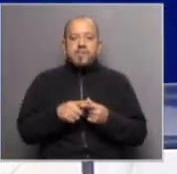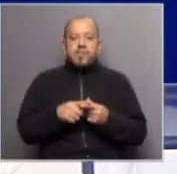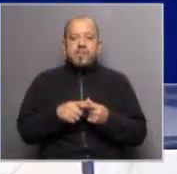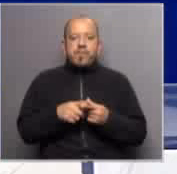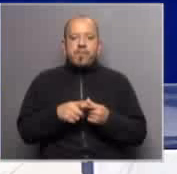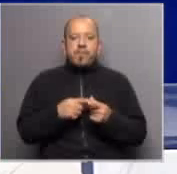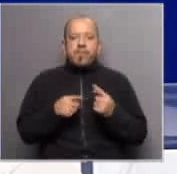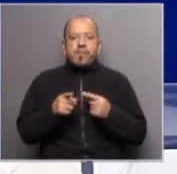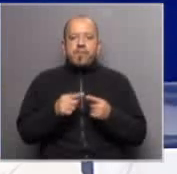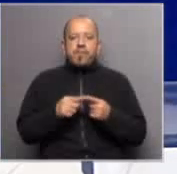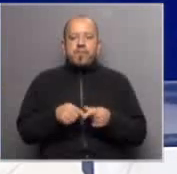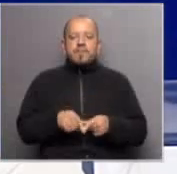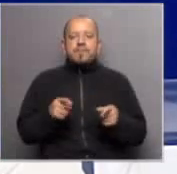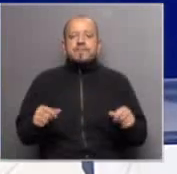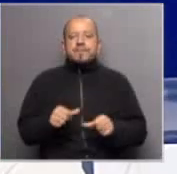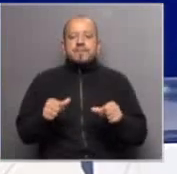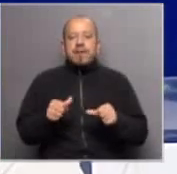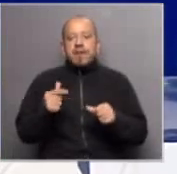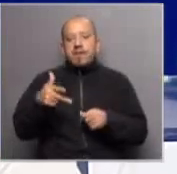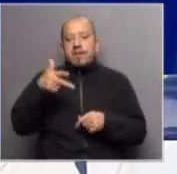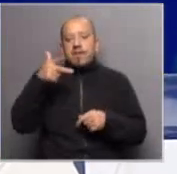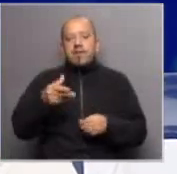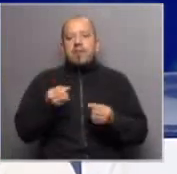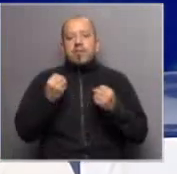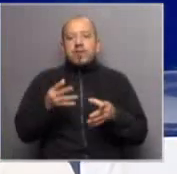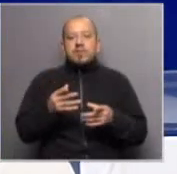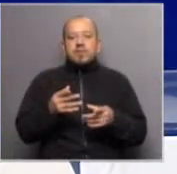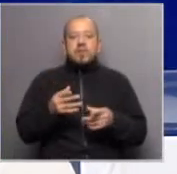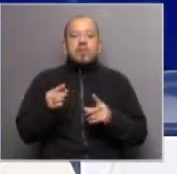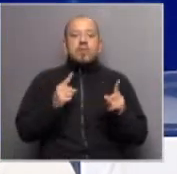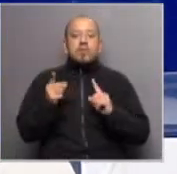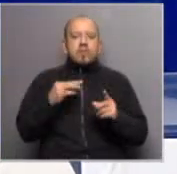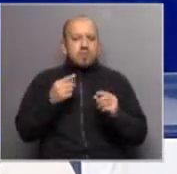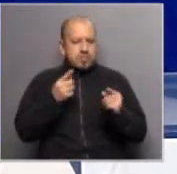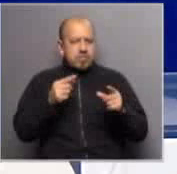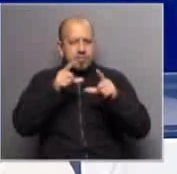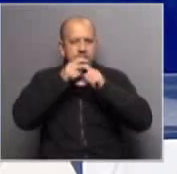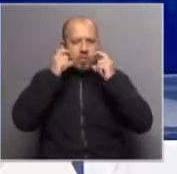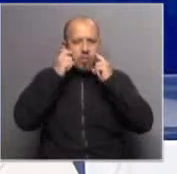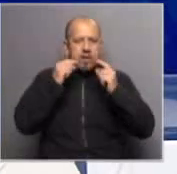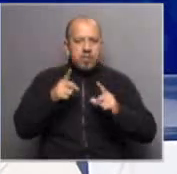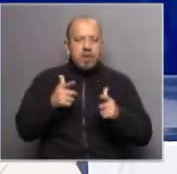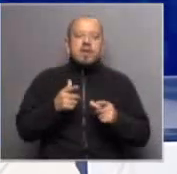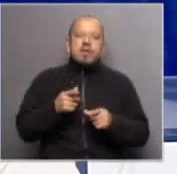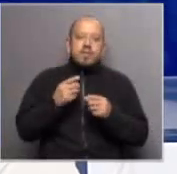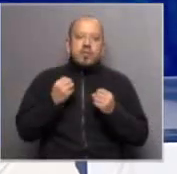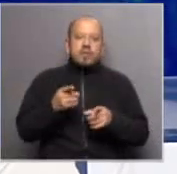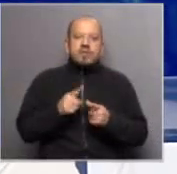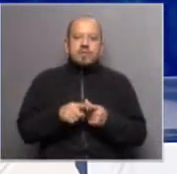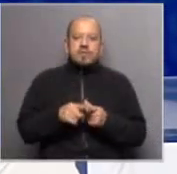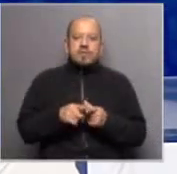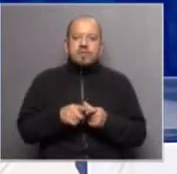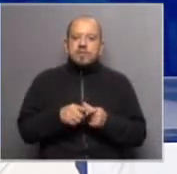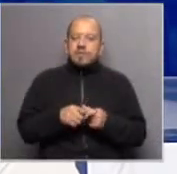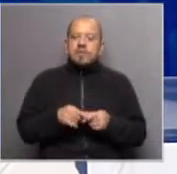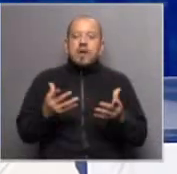Estaría terminando el verano cuando se filmó esta nota y por eso estaban así. Digo porque capaz que hay gente que dice, ¿cómo están sin tapabocas? Era por eso. No se preocupen. Bueno,